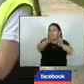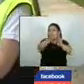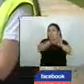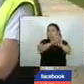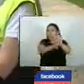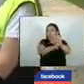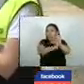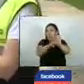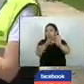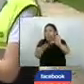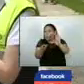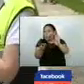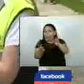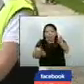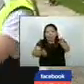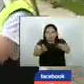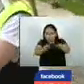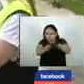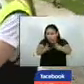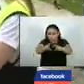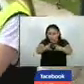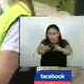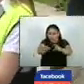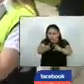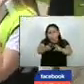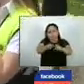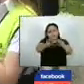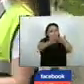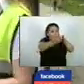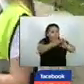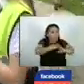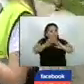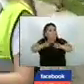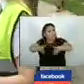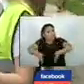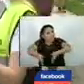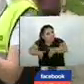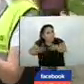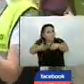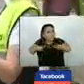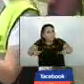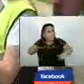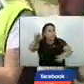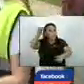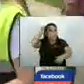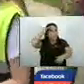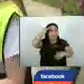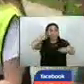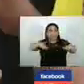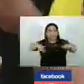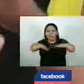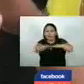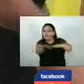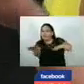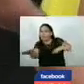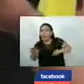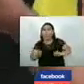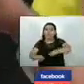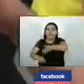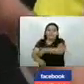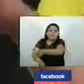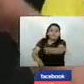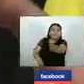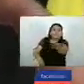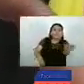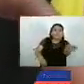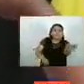tránsito indica las velocidades máximas en ciudades o zonas pobladas para atravesar bocas calles, doblar esquinas